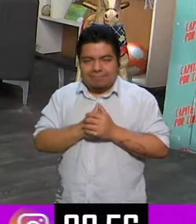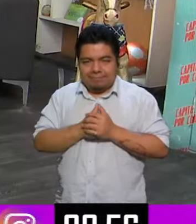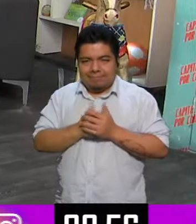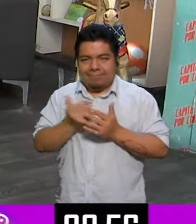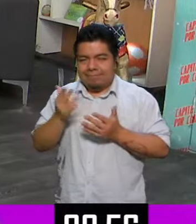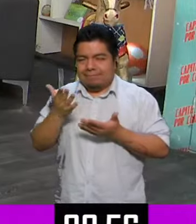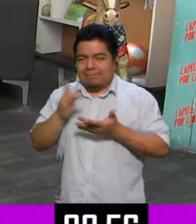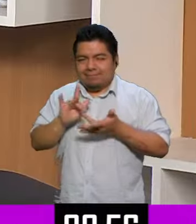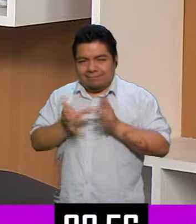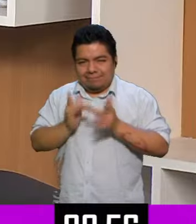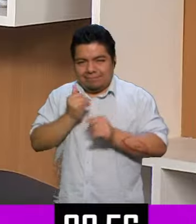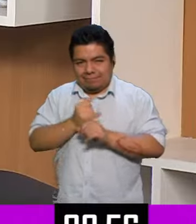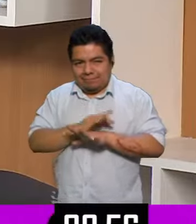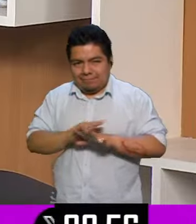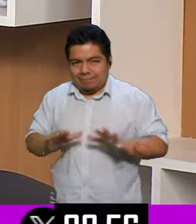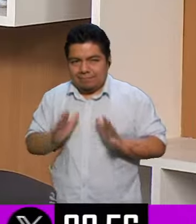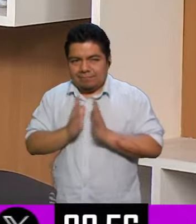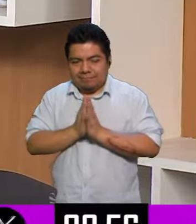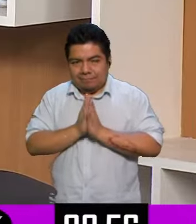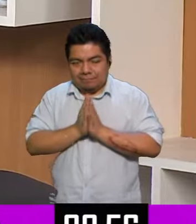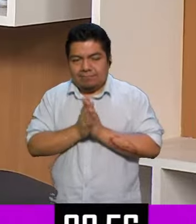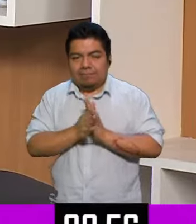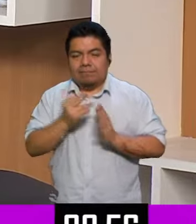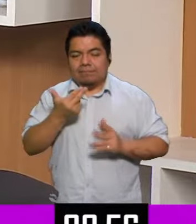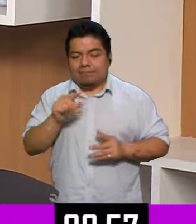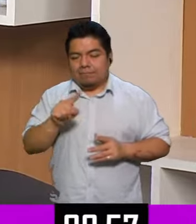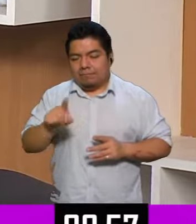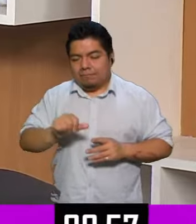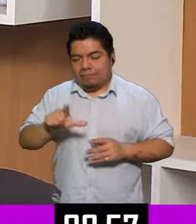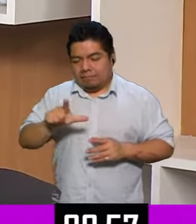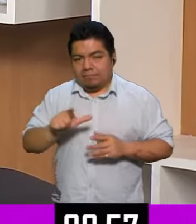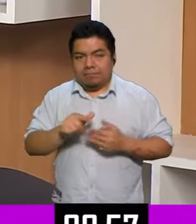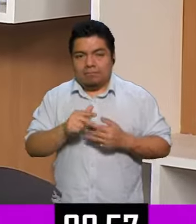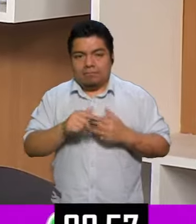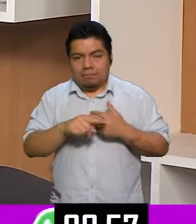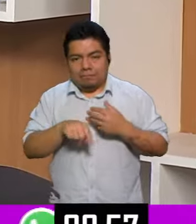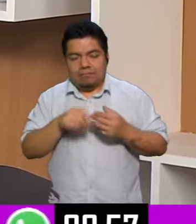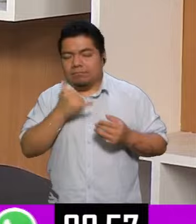sus redes sociales para que la gente lo vea bailar en YouTube. Hzagal en Gmail,